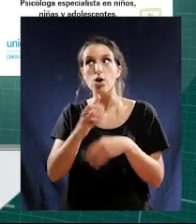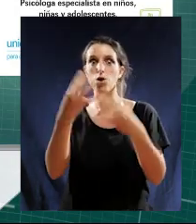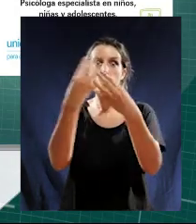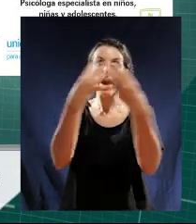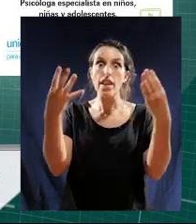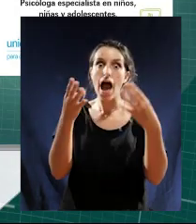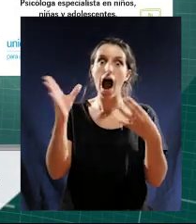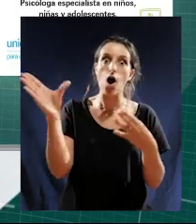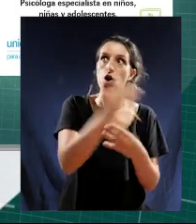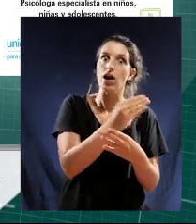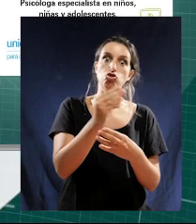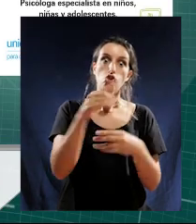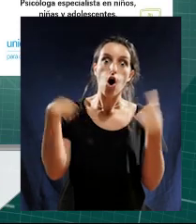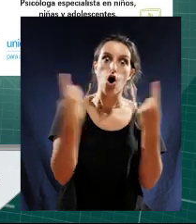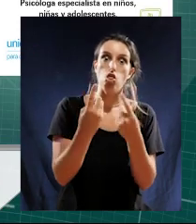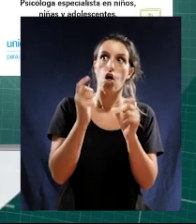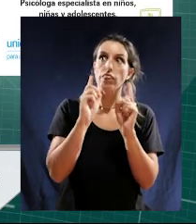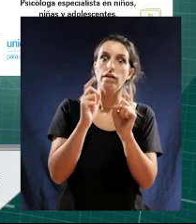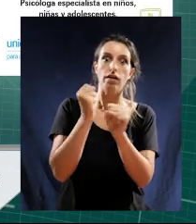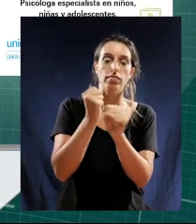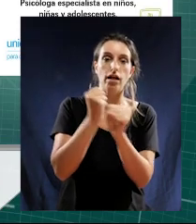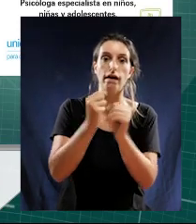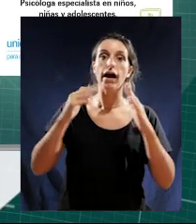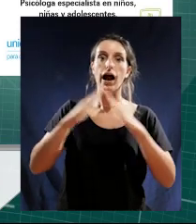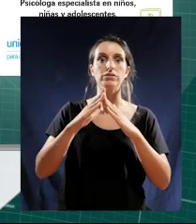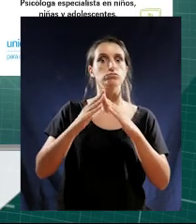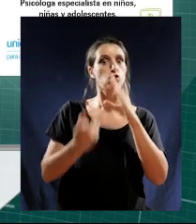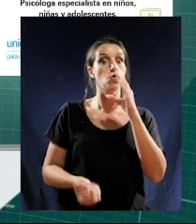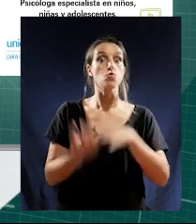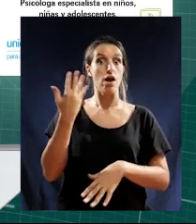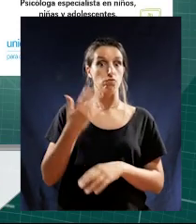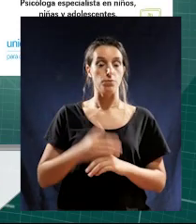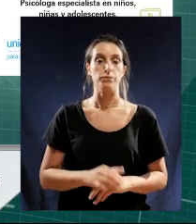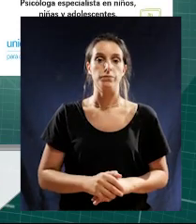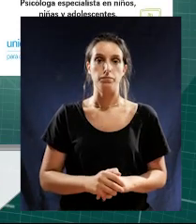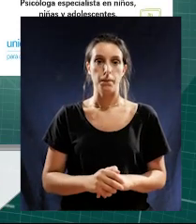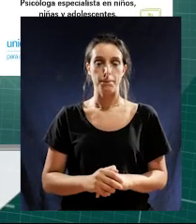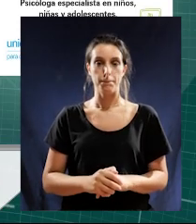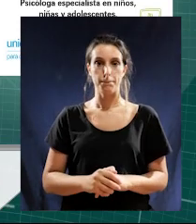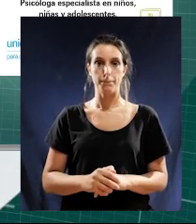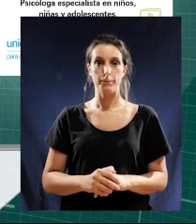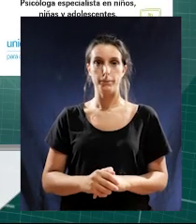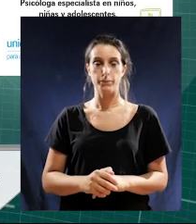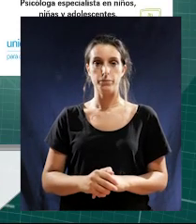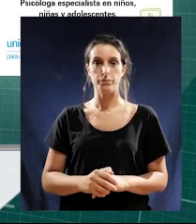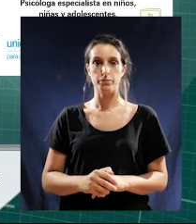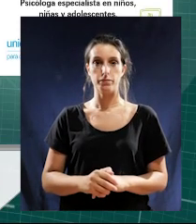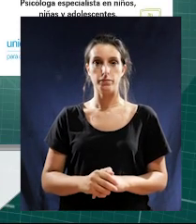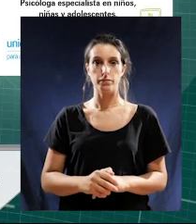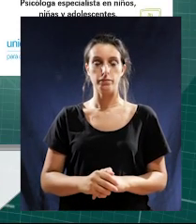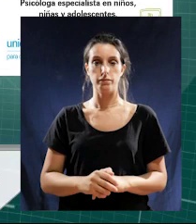pero de esta manera tan generalizada es realmente un fenómeno inédito